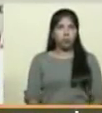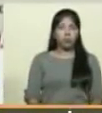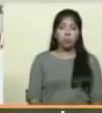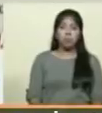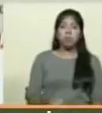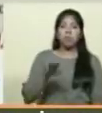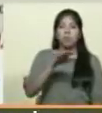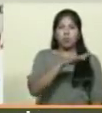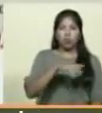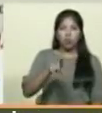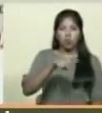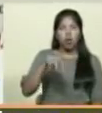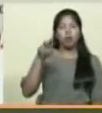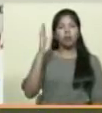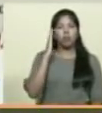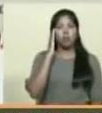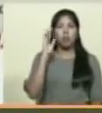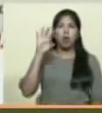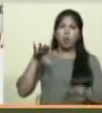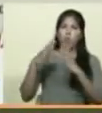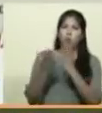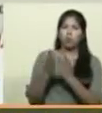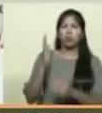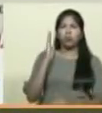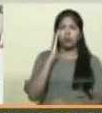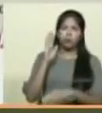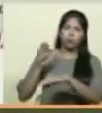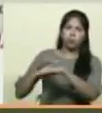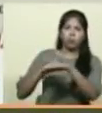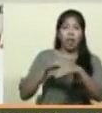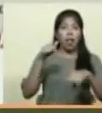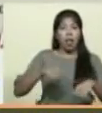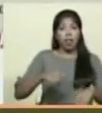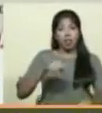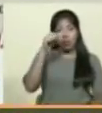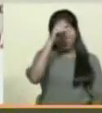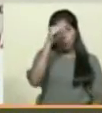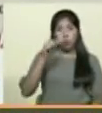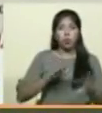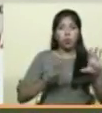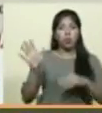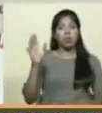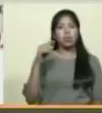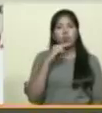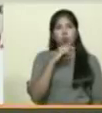que para la elección, esta elección del 15 de octubre, se realizaron